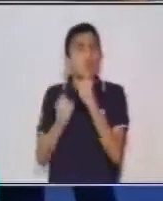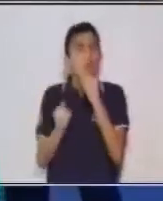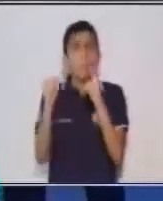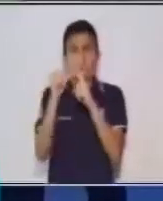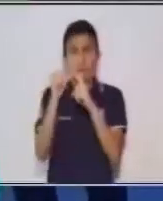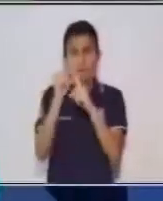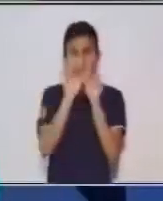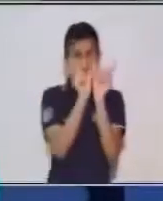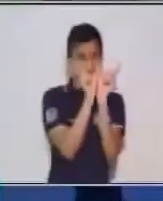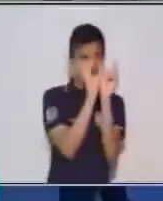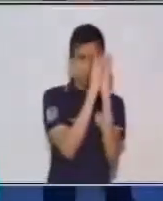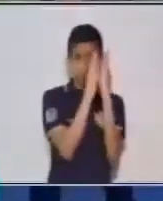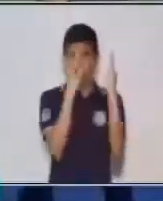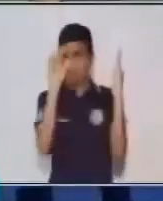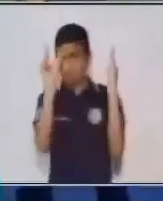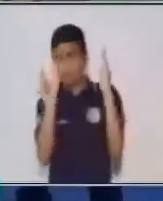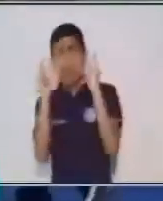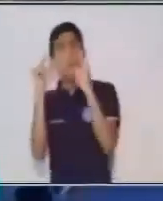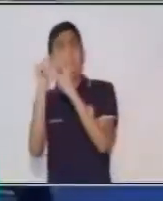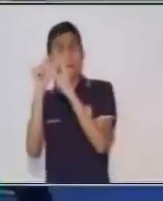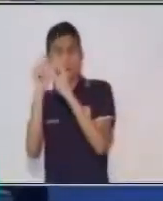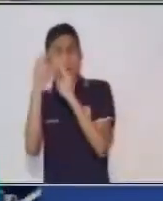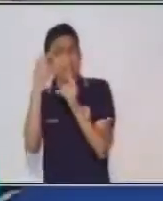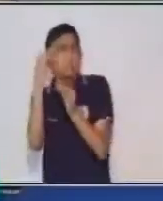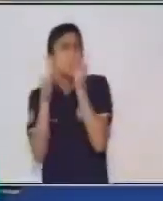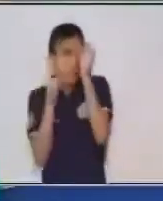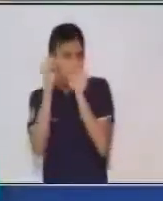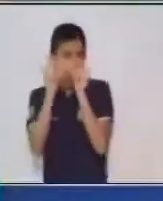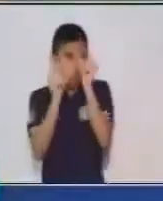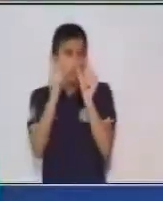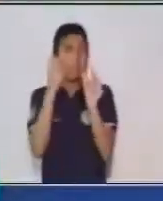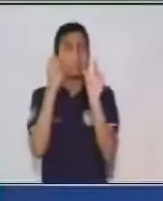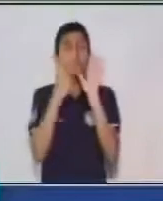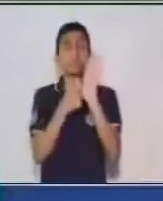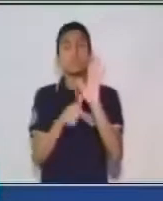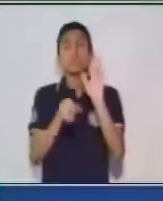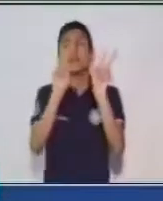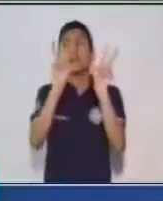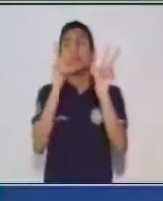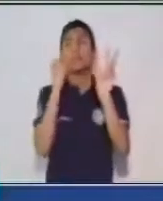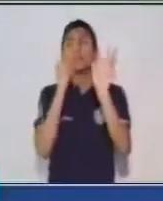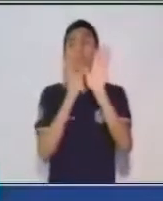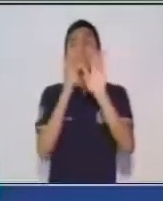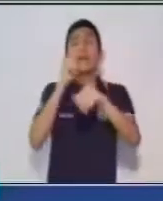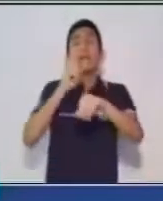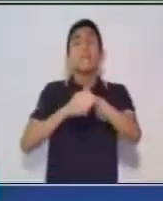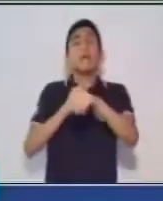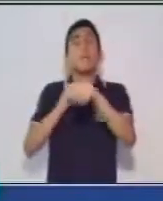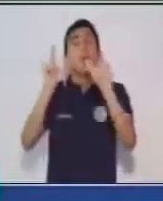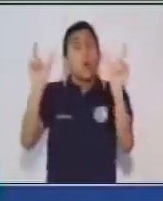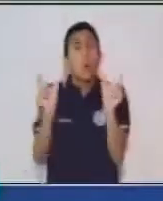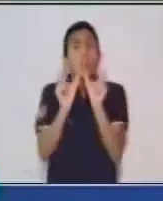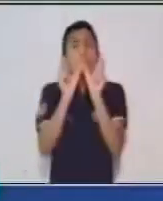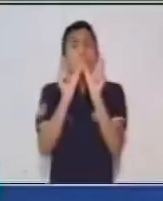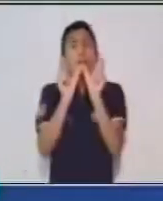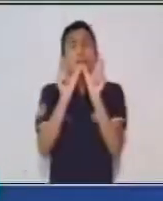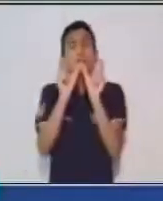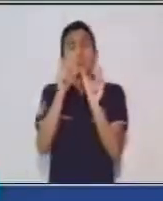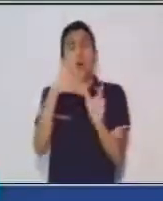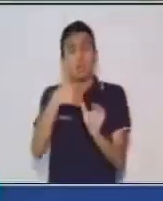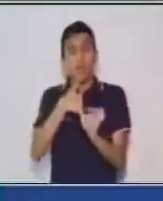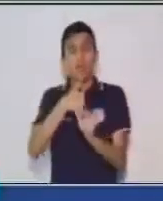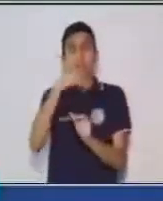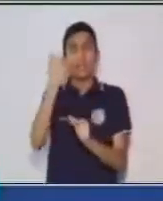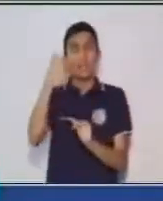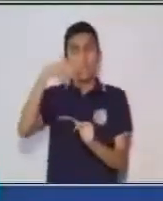palabras. Pero vamos a irlo viendo poco a poco para que lo comprendas. Entonces, los tiempos compuestos también únicamente están en el